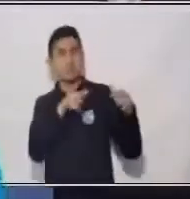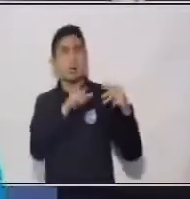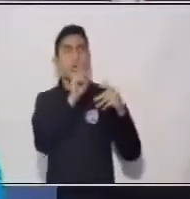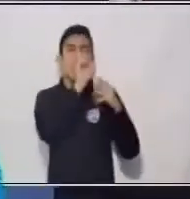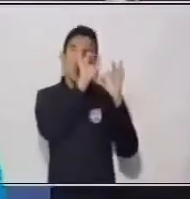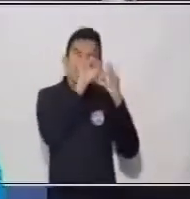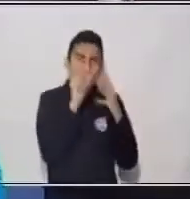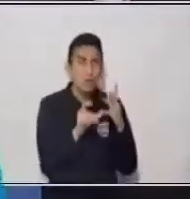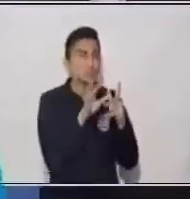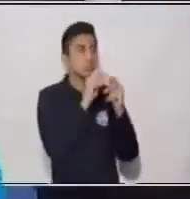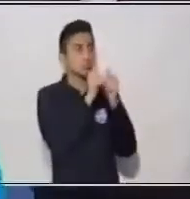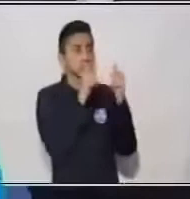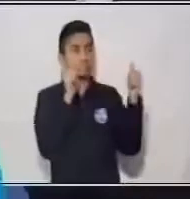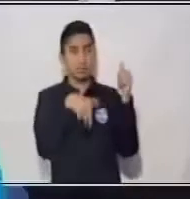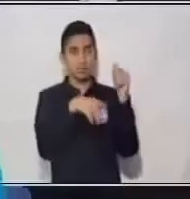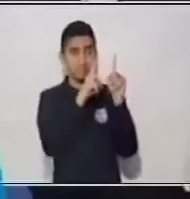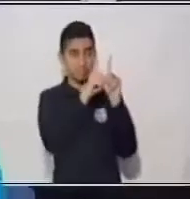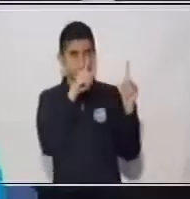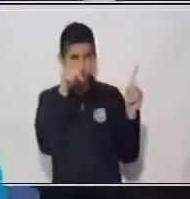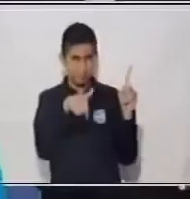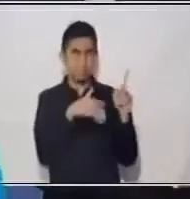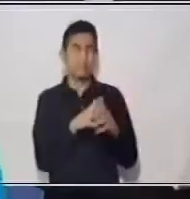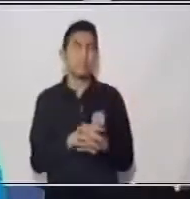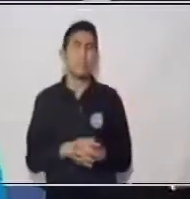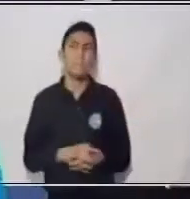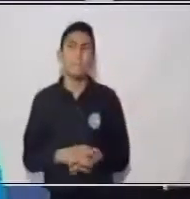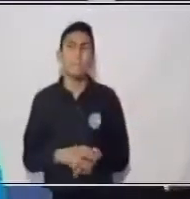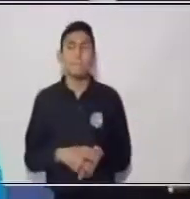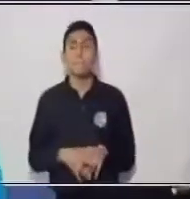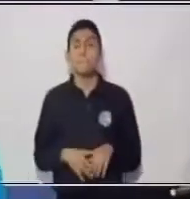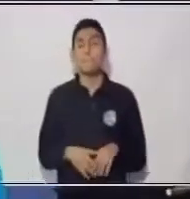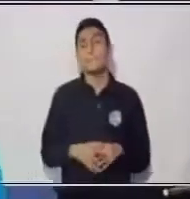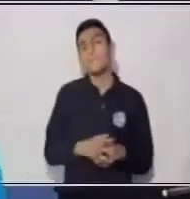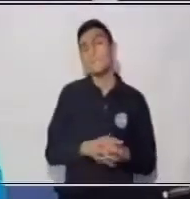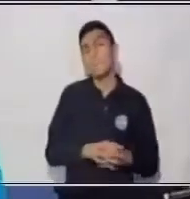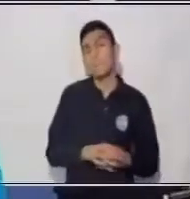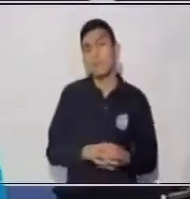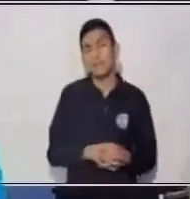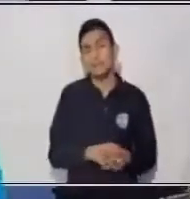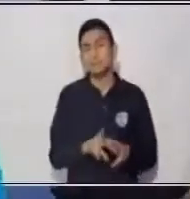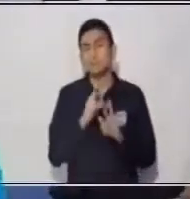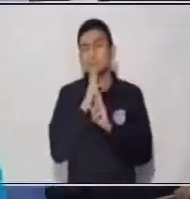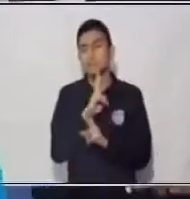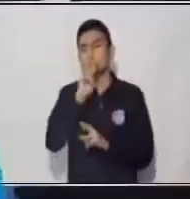moviendo el objeto. Se mueve a 2 metros por segundo.